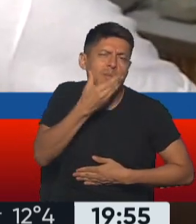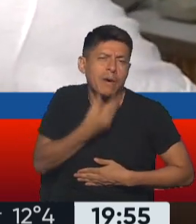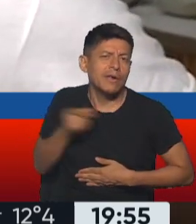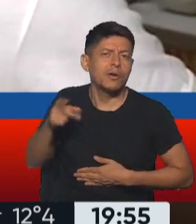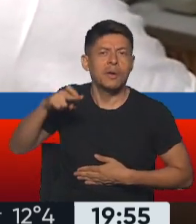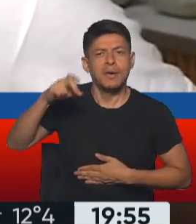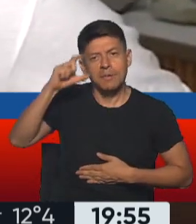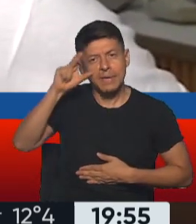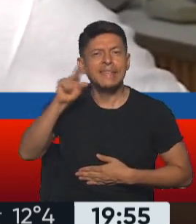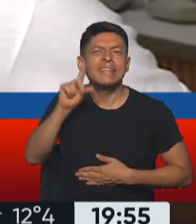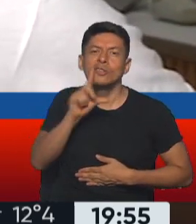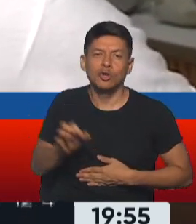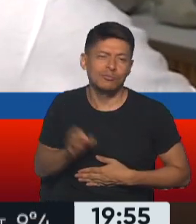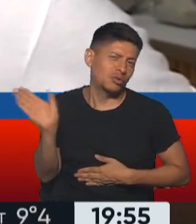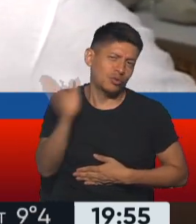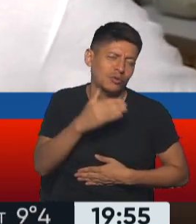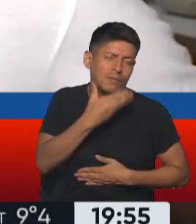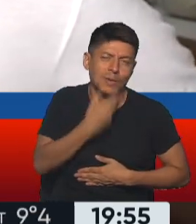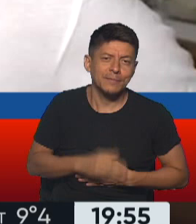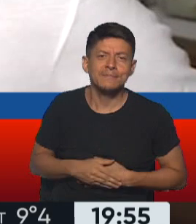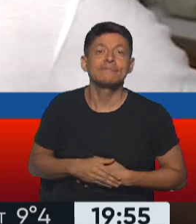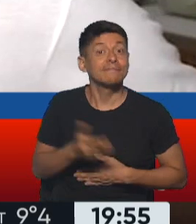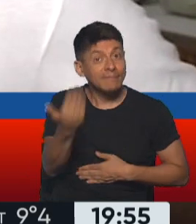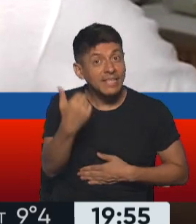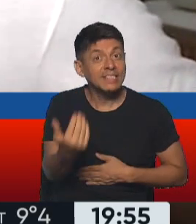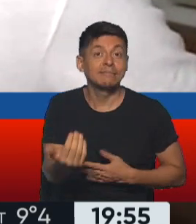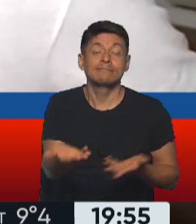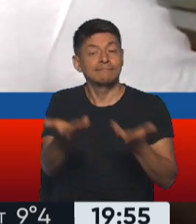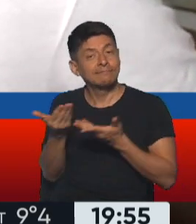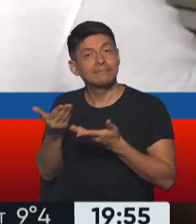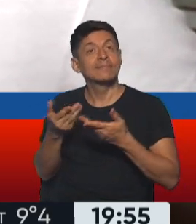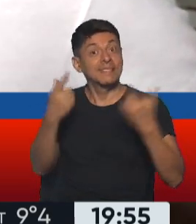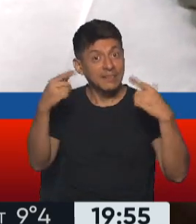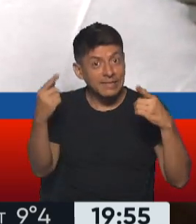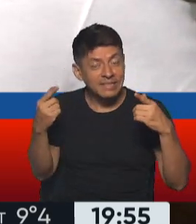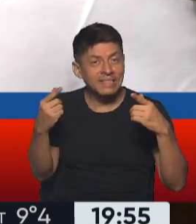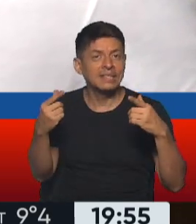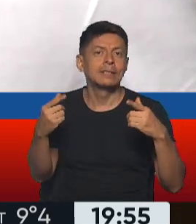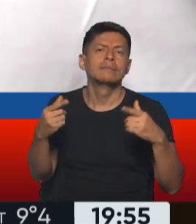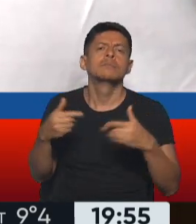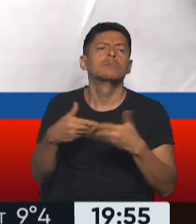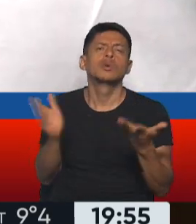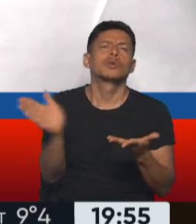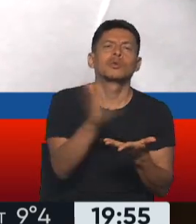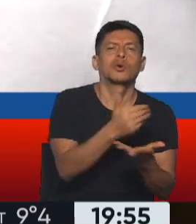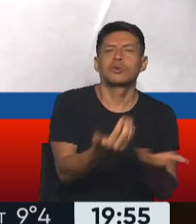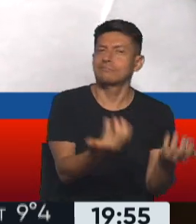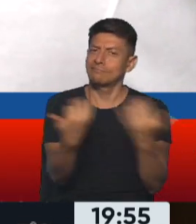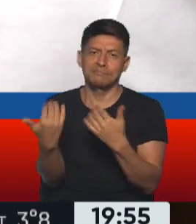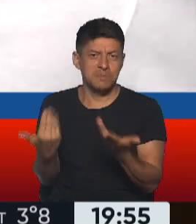y todos los chicos son divinos. Así que vengan, lo van a pasar bien, se van a divertir, es un espectáculo apto para todo público, reitero,